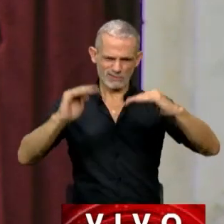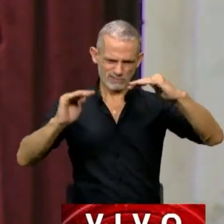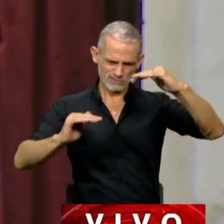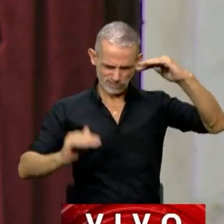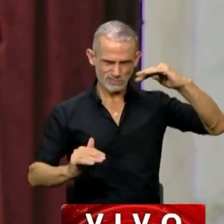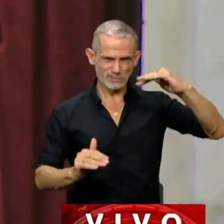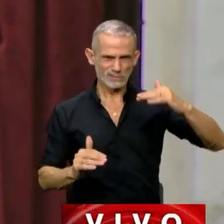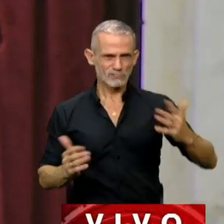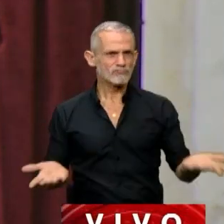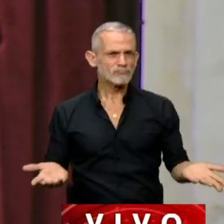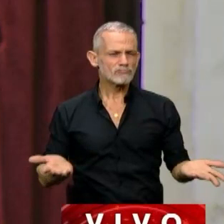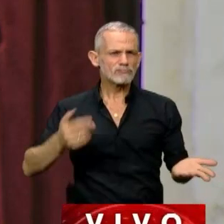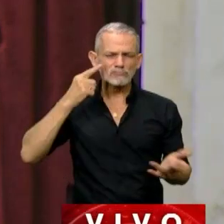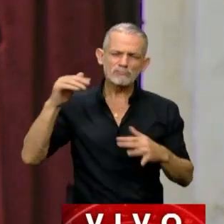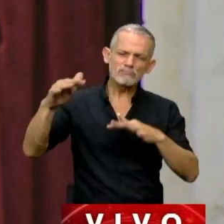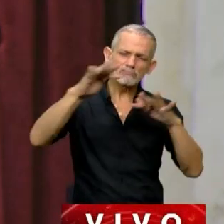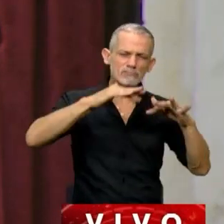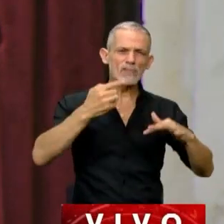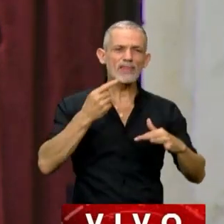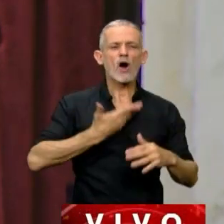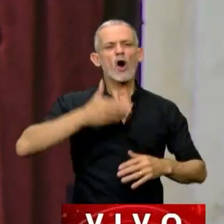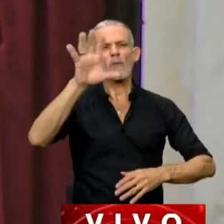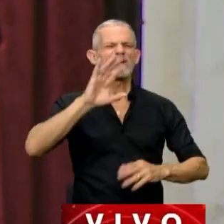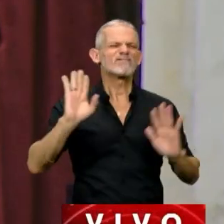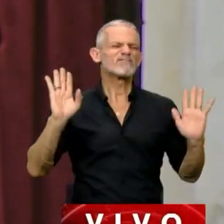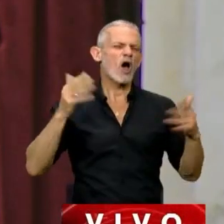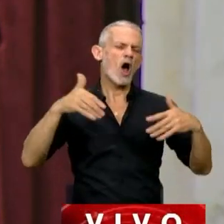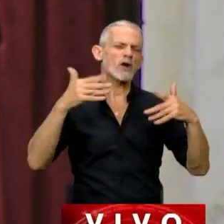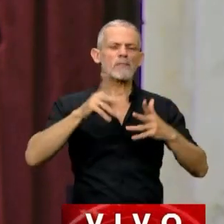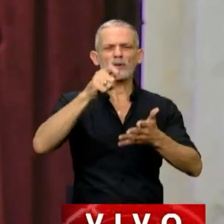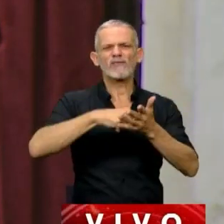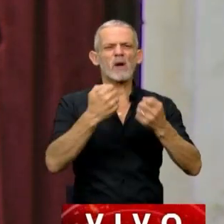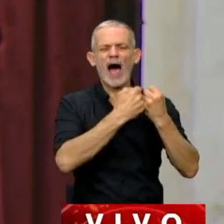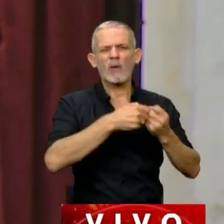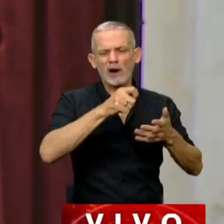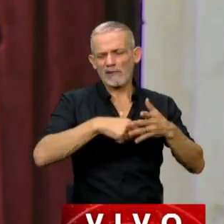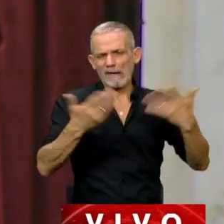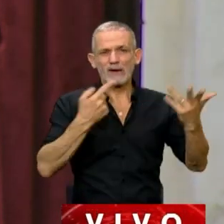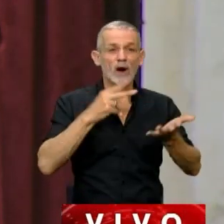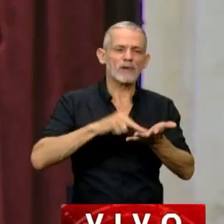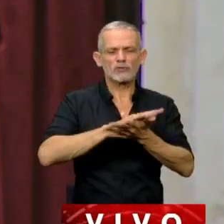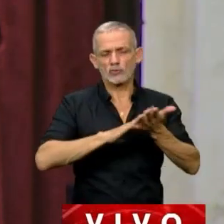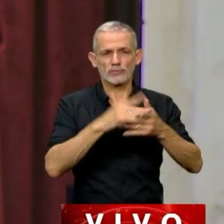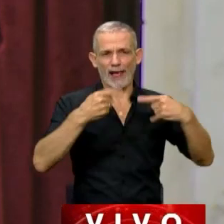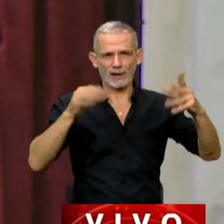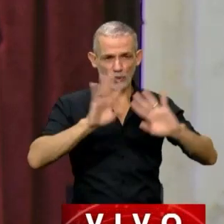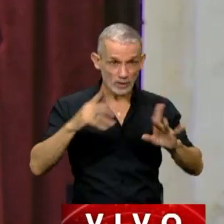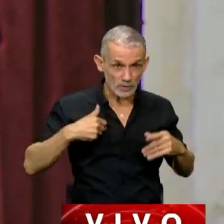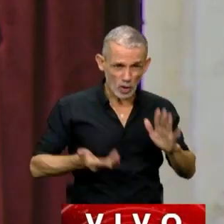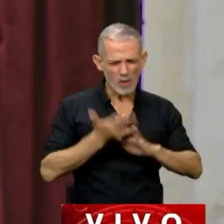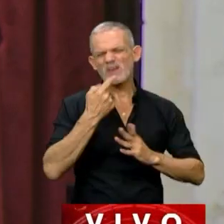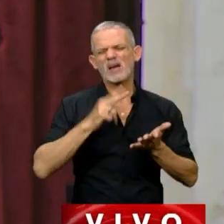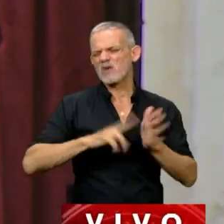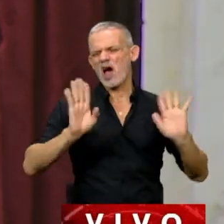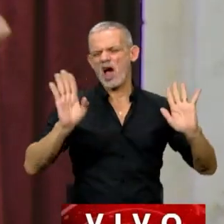inequidades. Y he escuchado mucho que hay gobernadores que dicen, no importa, firmo el consenso fiscal porque tengo que solucionar ciertas cosas, pero yo no voy a aumentar